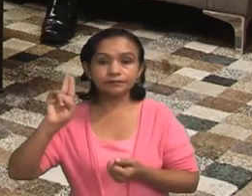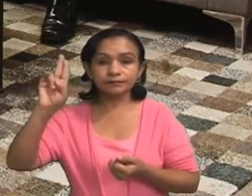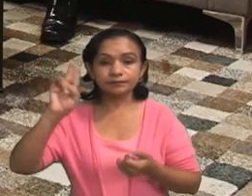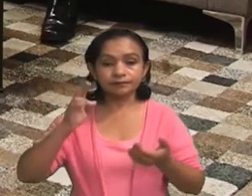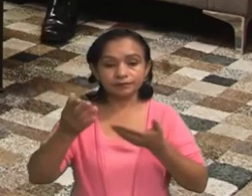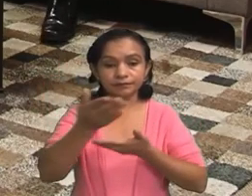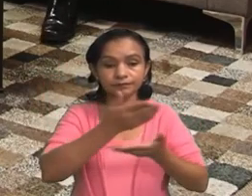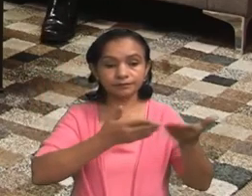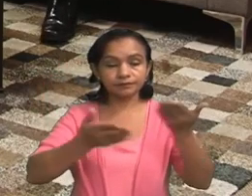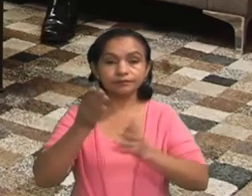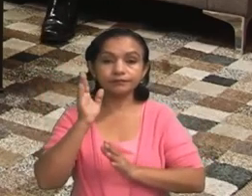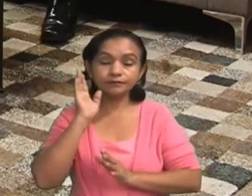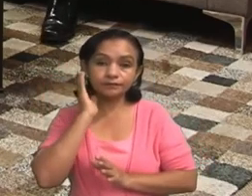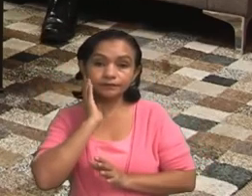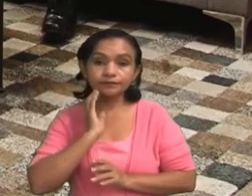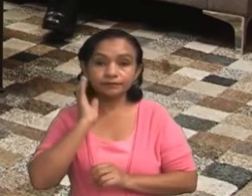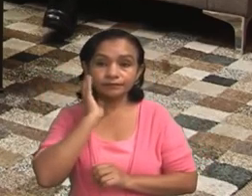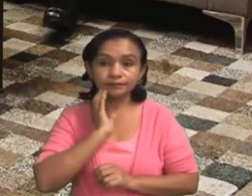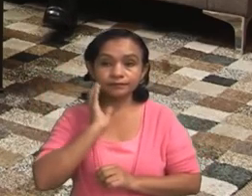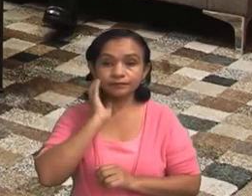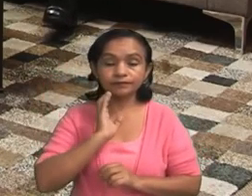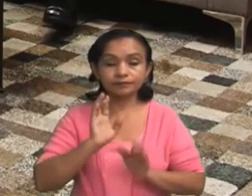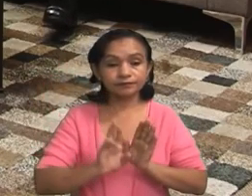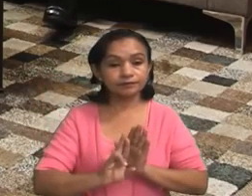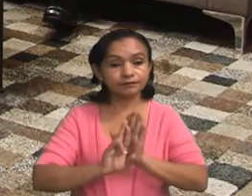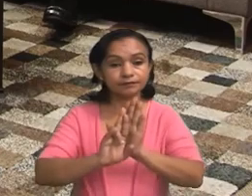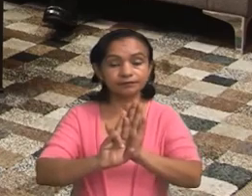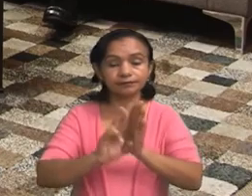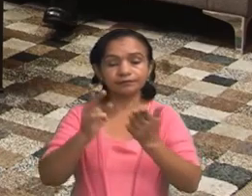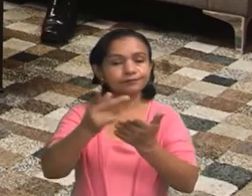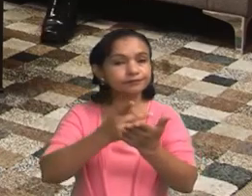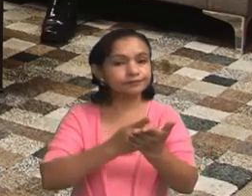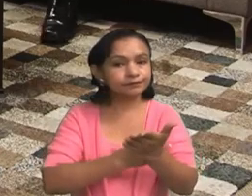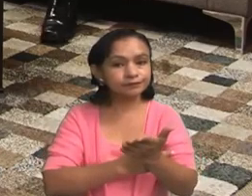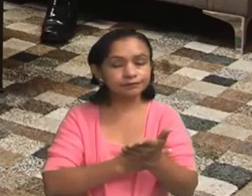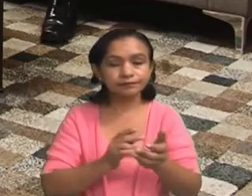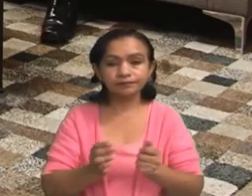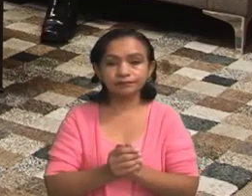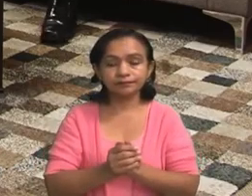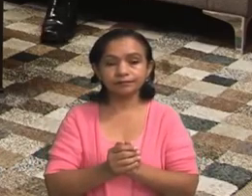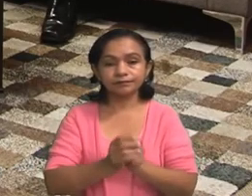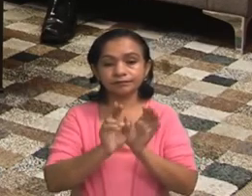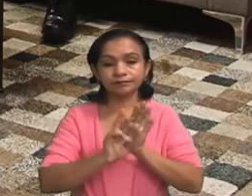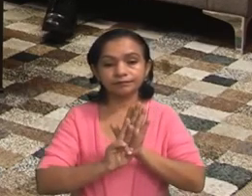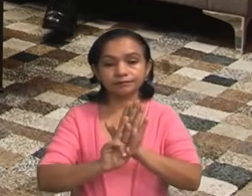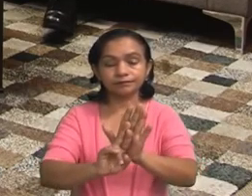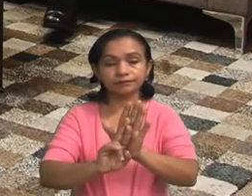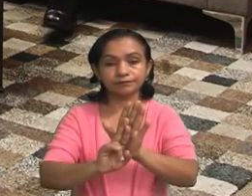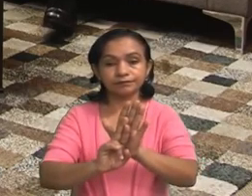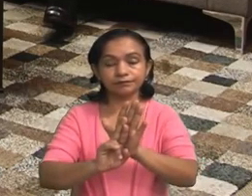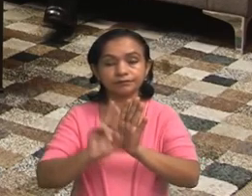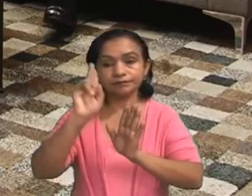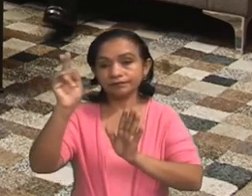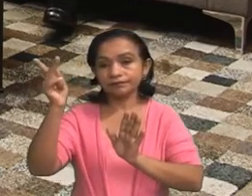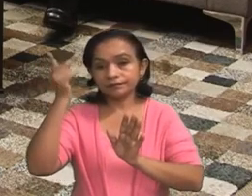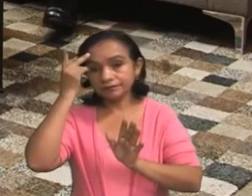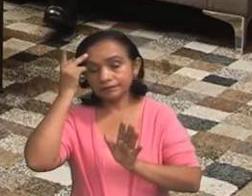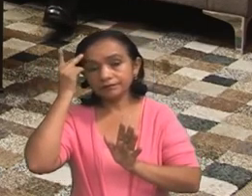compartiendo experiencias, no resultados de un proyecto, no resultados de la aplicación de una política,